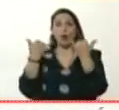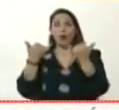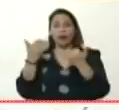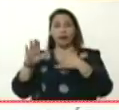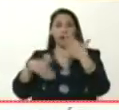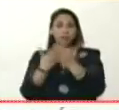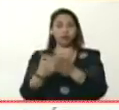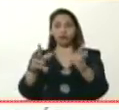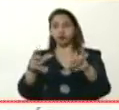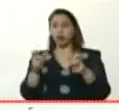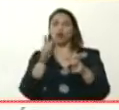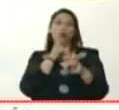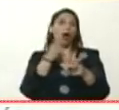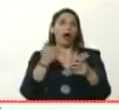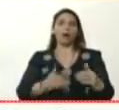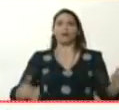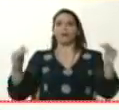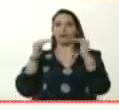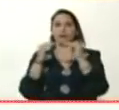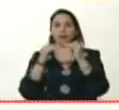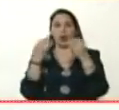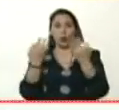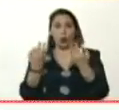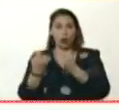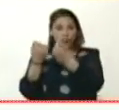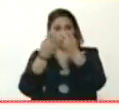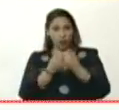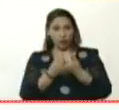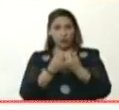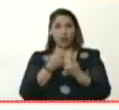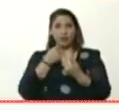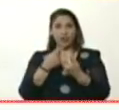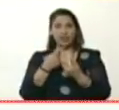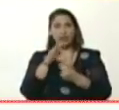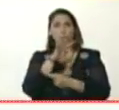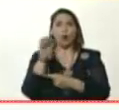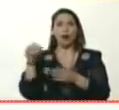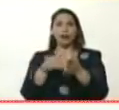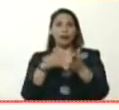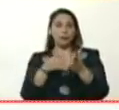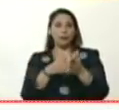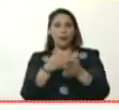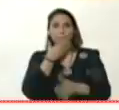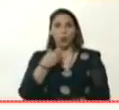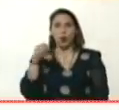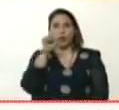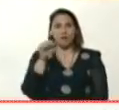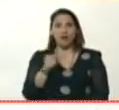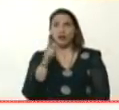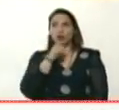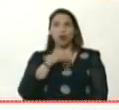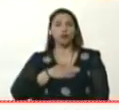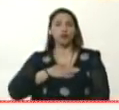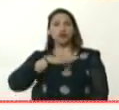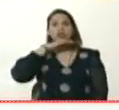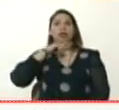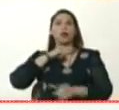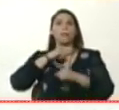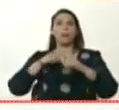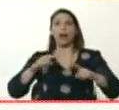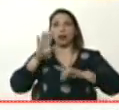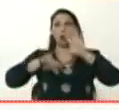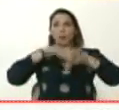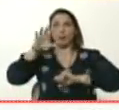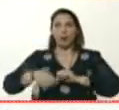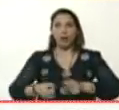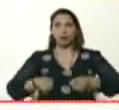no se ajusta a la realidad económica, pues alegan que un salario de 40.000 bolívares no es suficiente para adquirir los productos de la cesta básica.